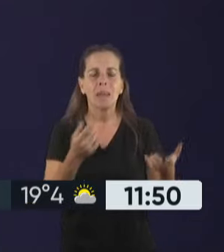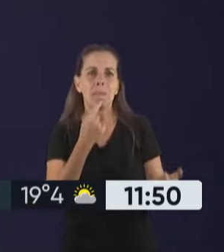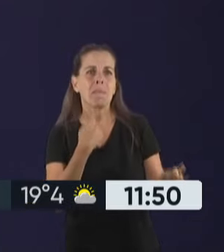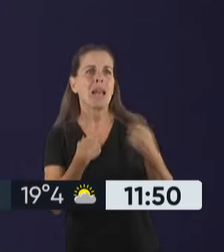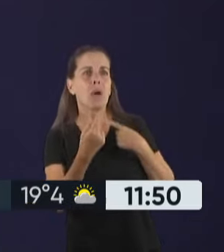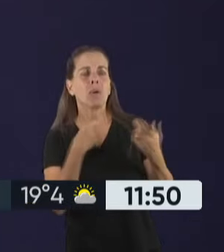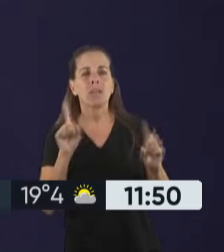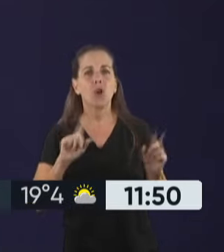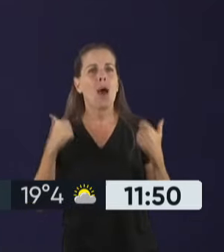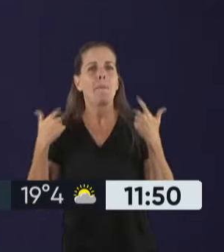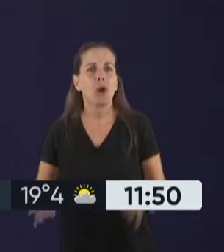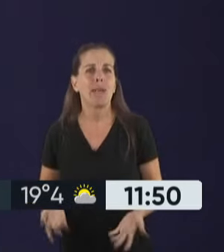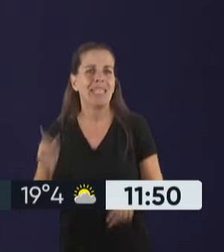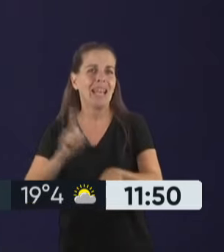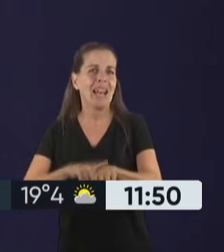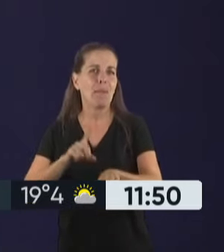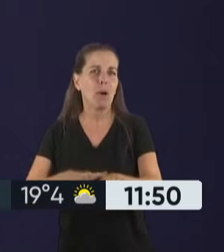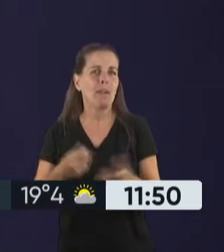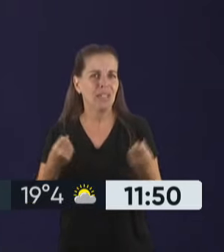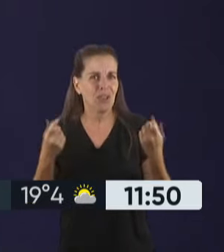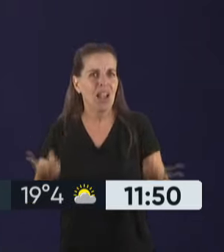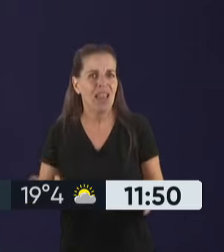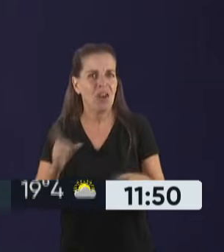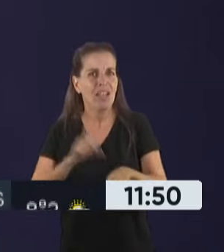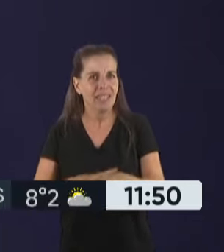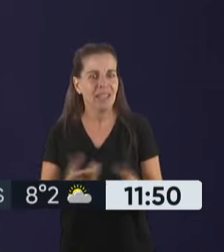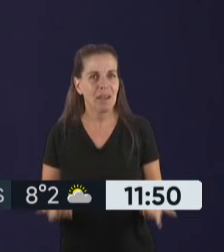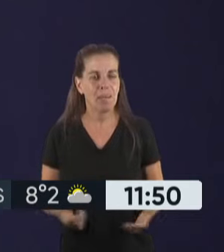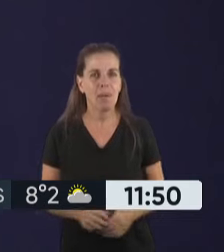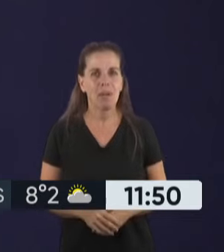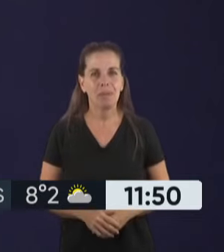desaprovechan la oportunidad